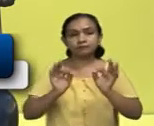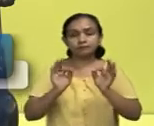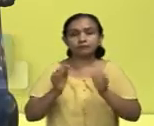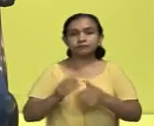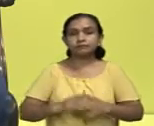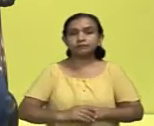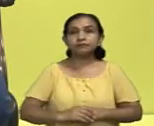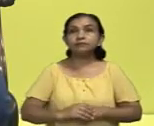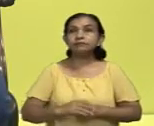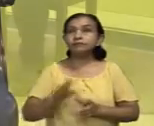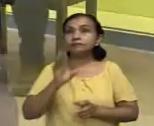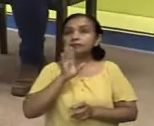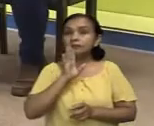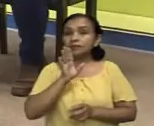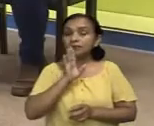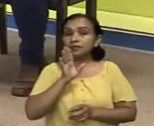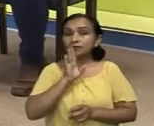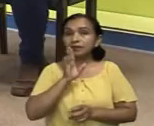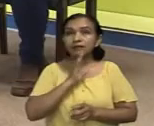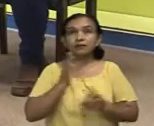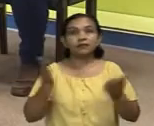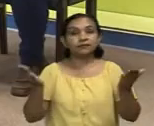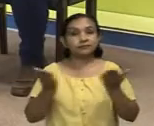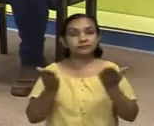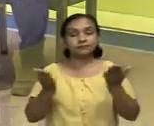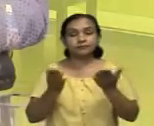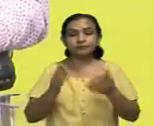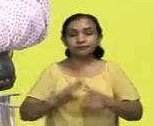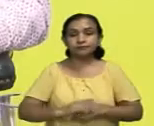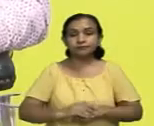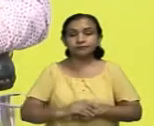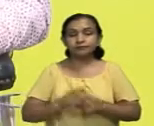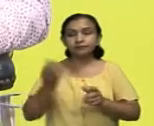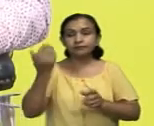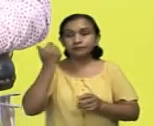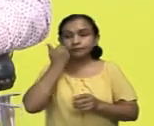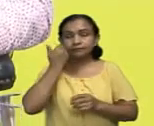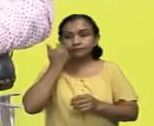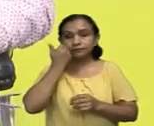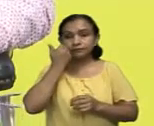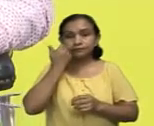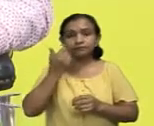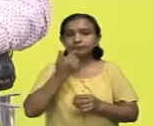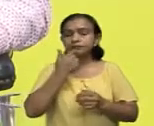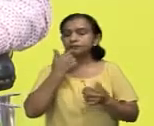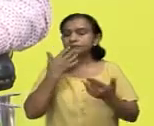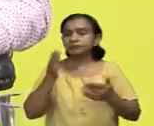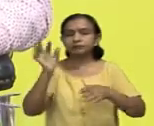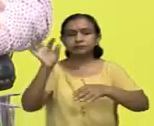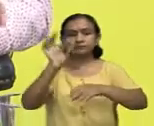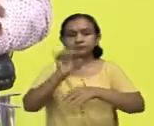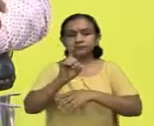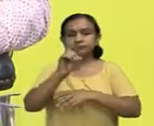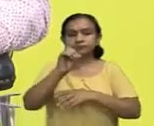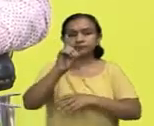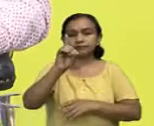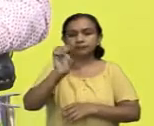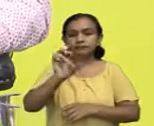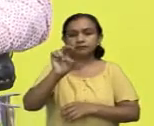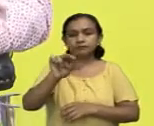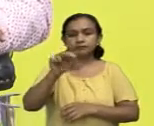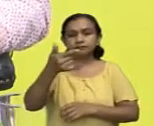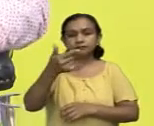Ahora, hablemos ya meramente de lleno de esta enfermedad, doctor. ¿Por qué el dengue es